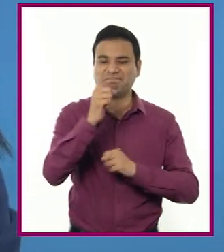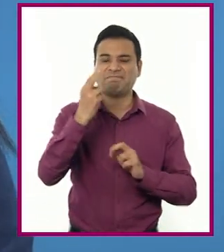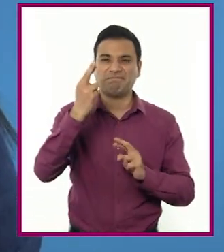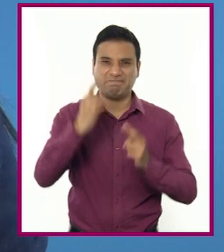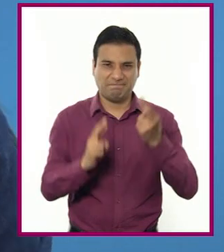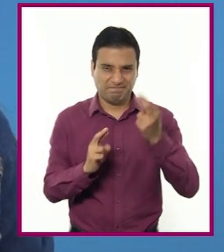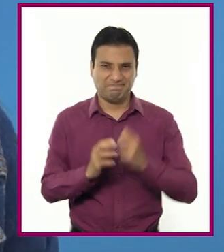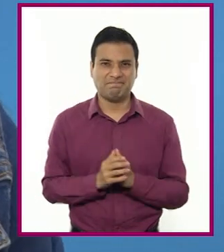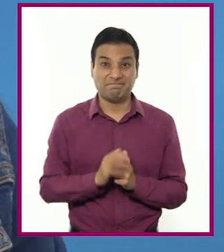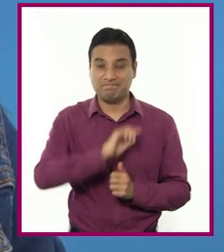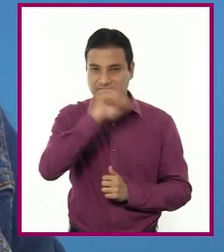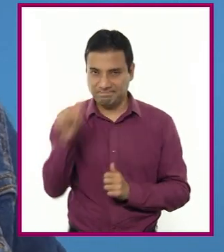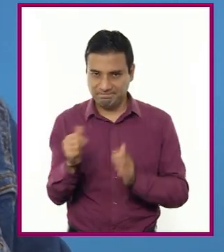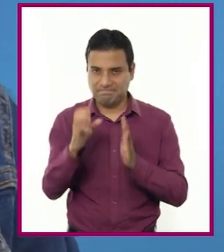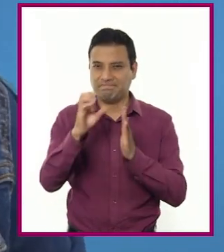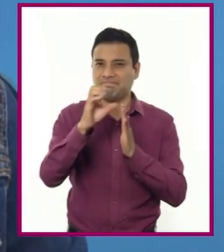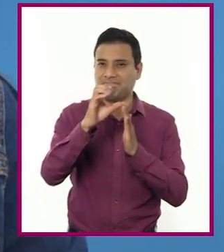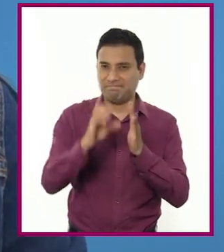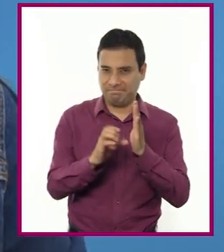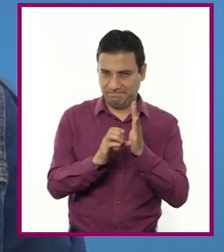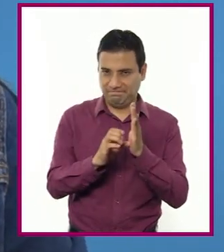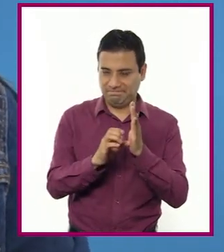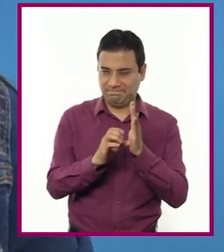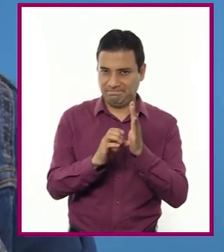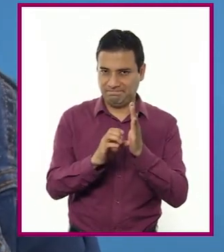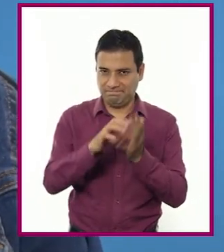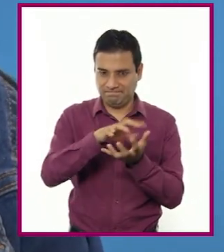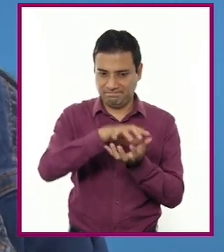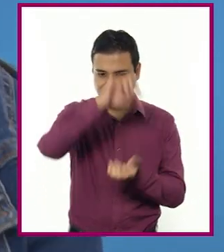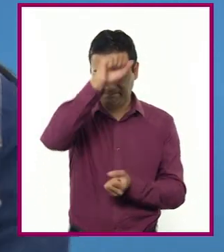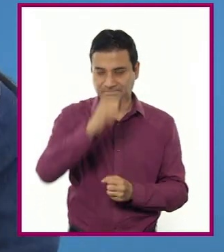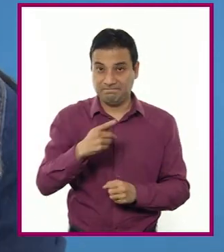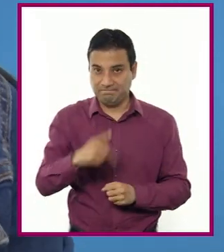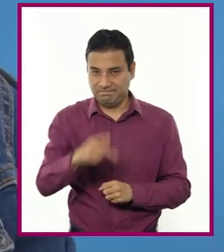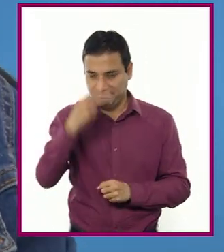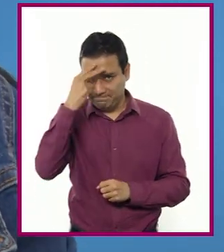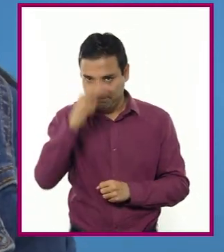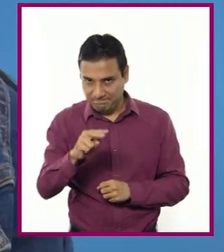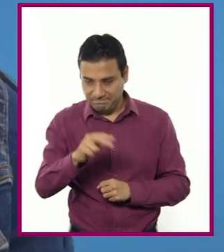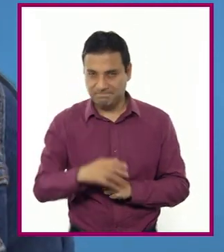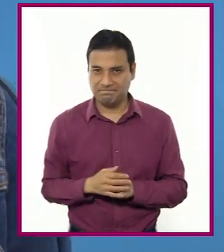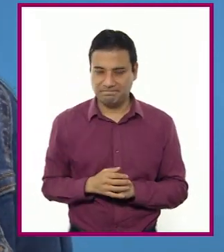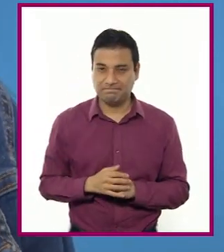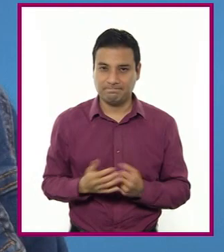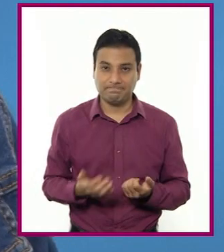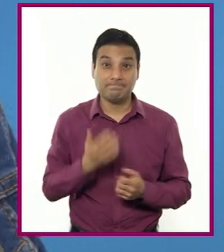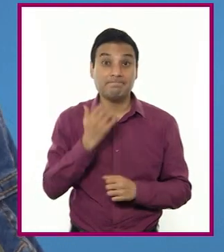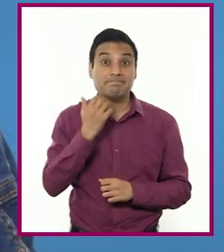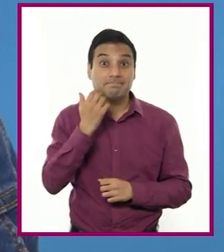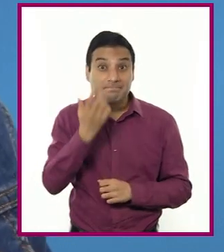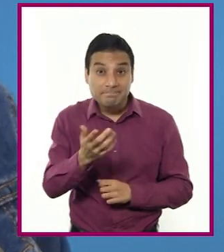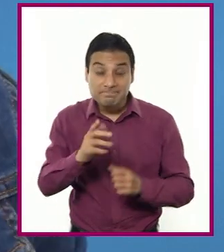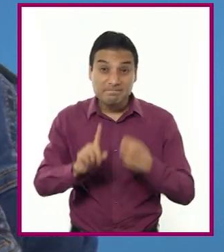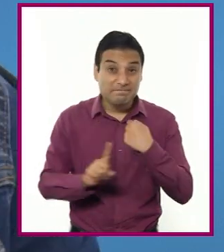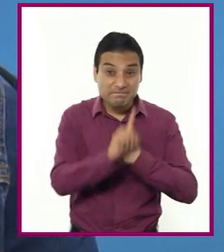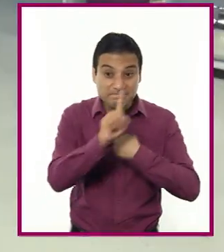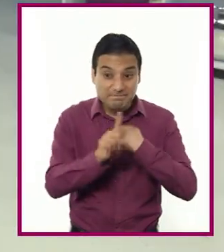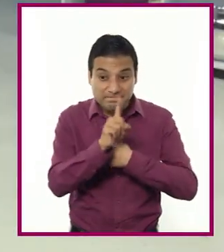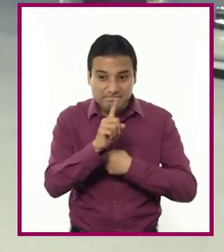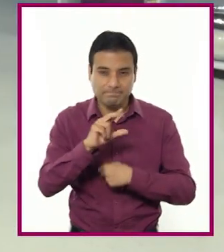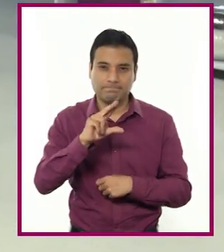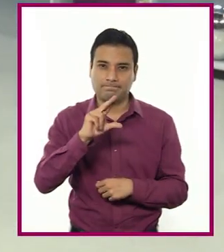se promulgó la Constitución Política de los Estados Unidos Mexicanos. Se trataba de evitar que volviera a